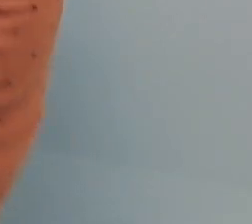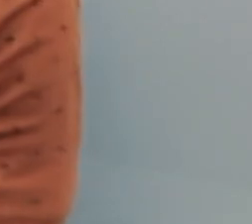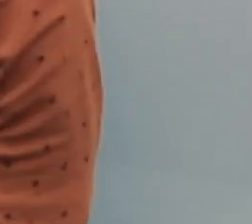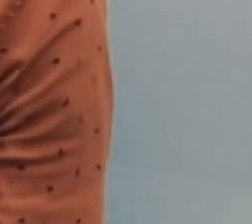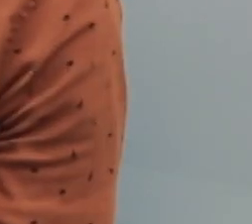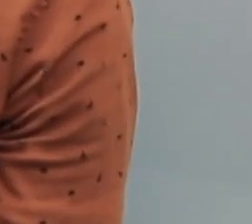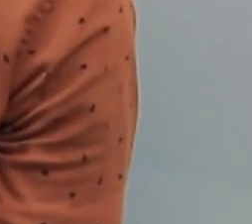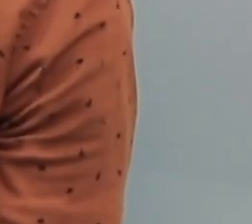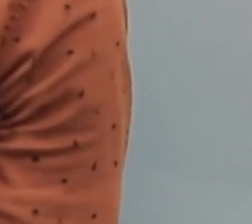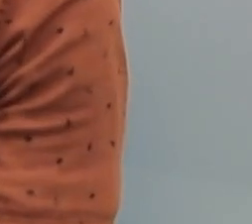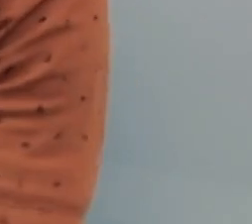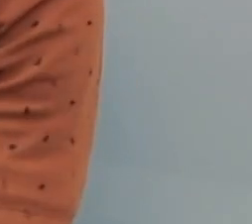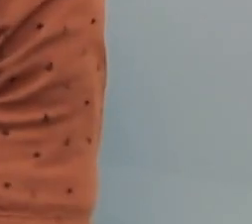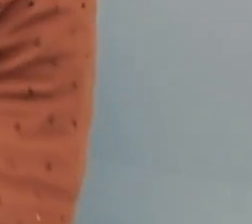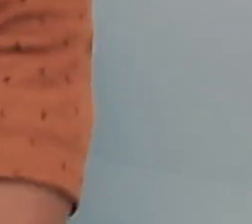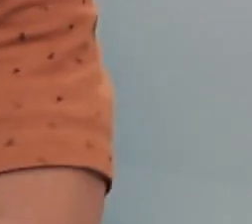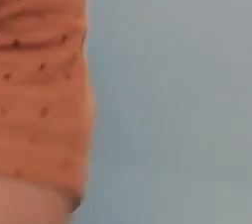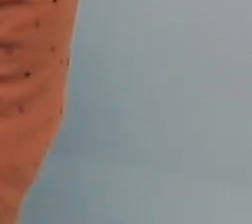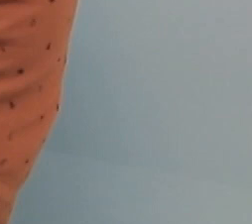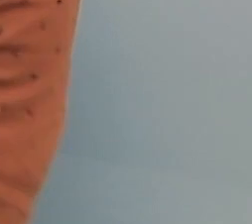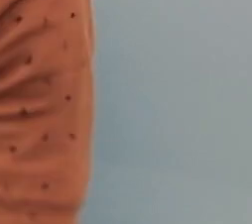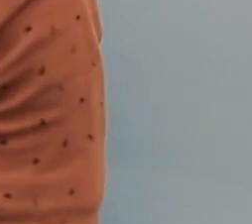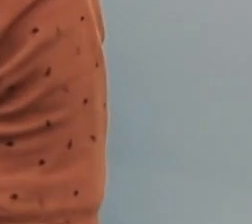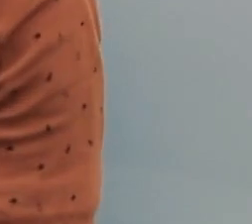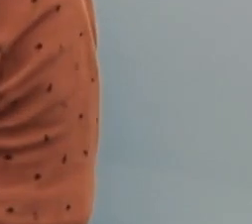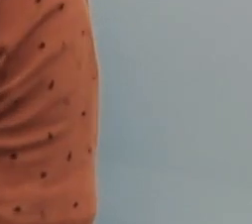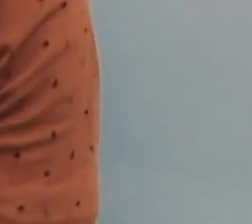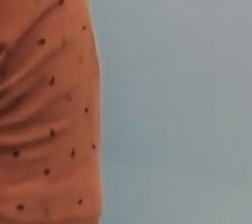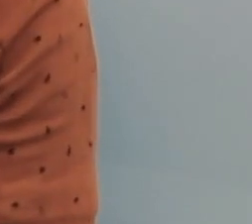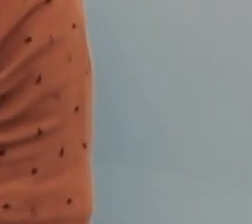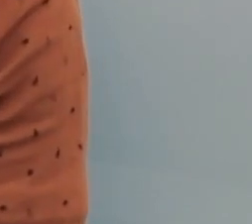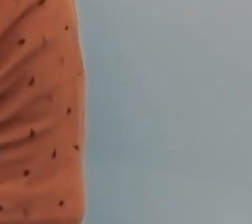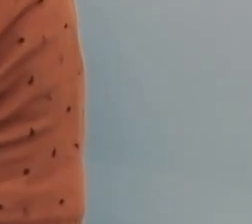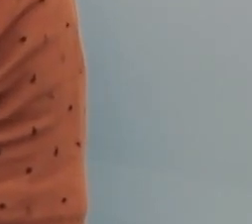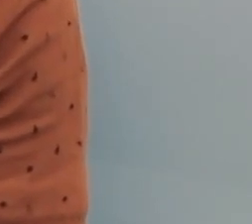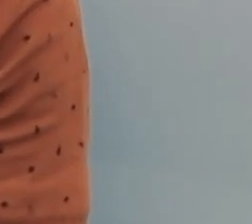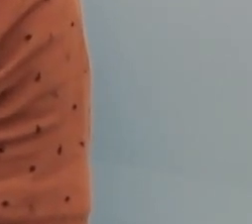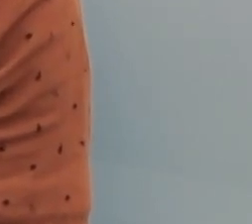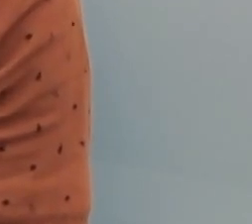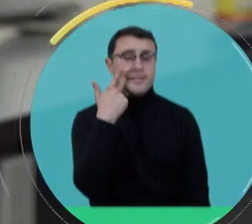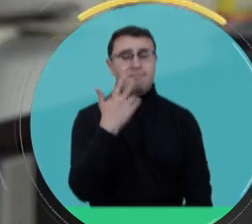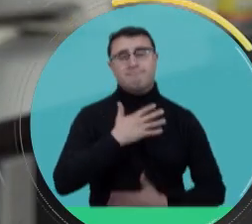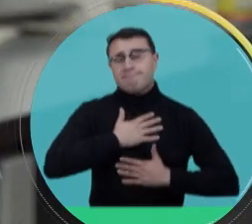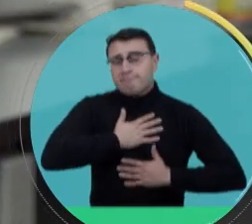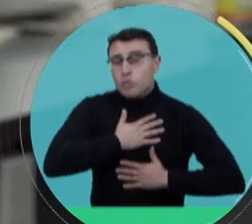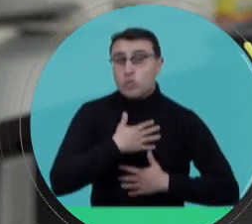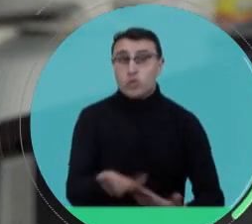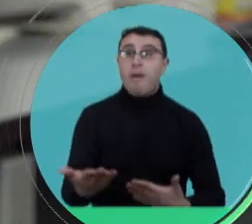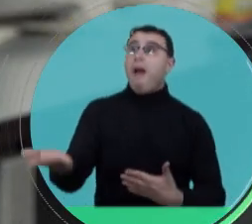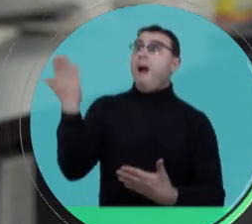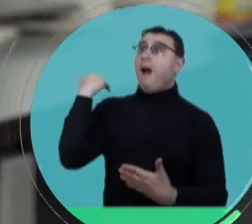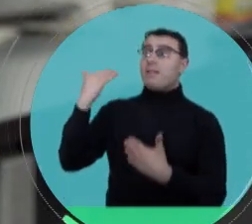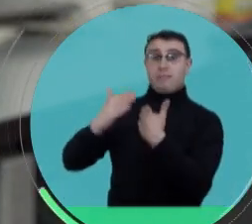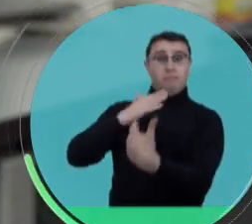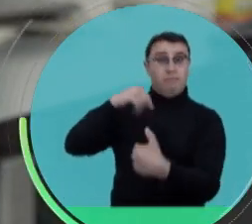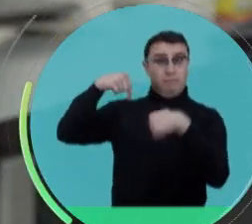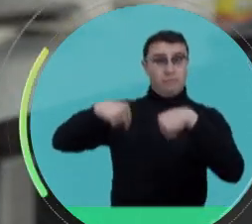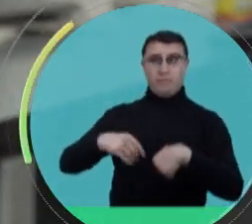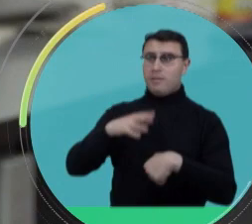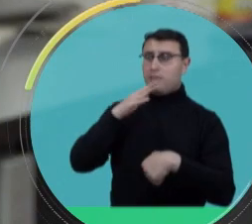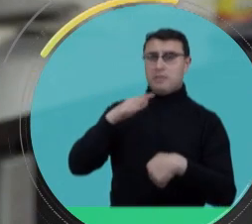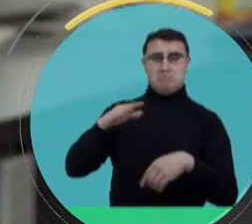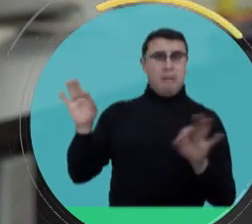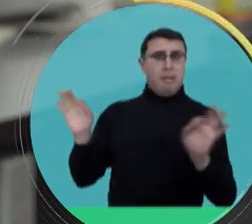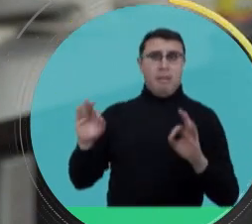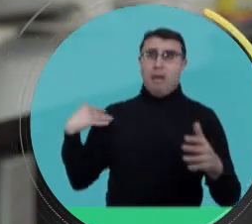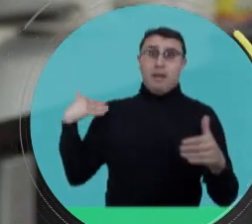darte las gracias por estar con nosotros por regalarnos un poco de tu tiempo y hablar con nuestras audiencias Cristian Como siempre Un gusto hacía mucho